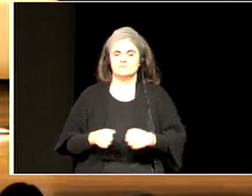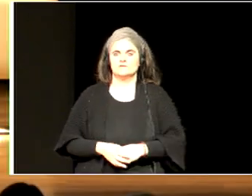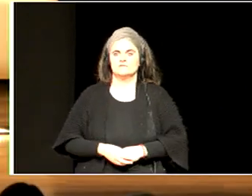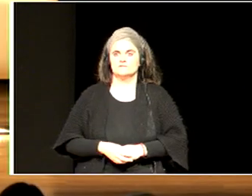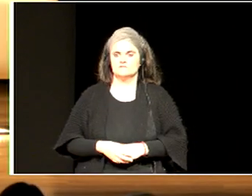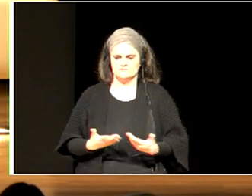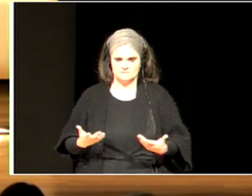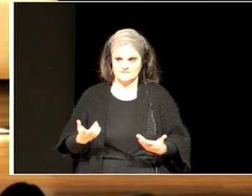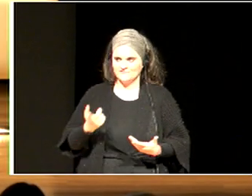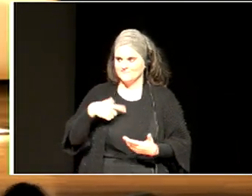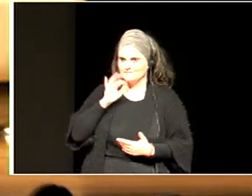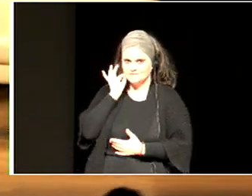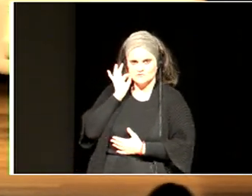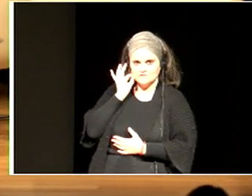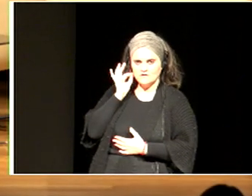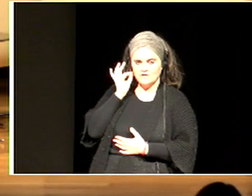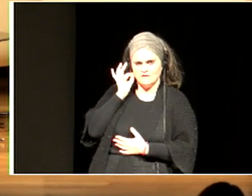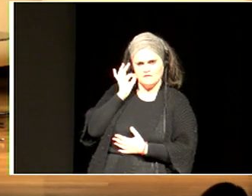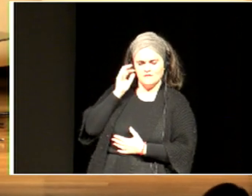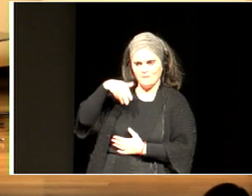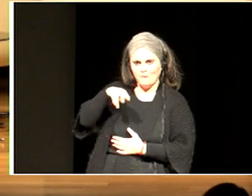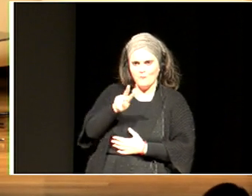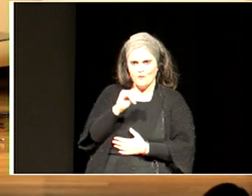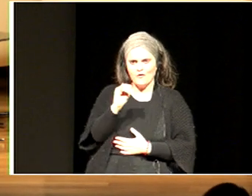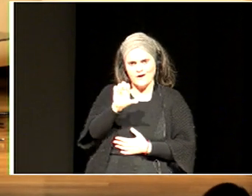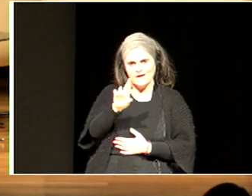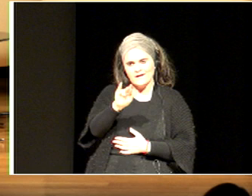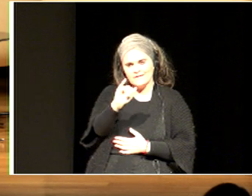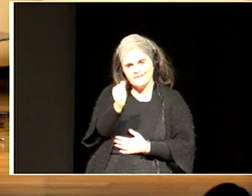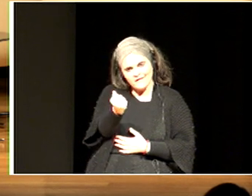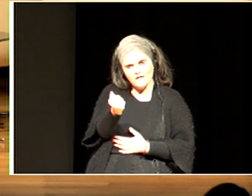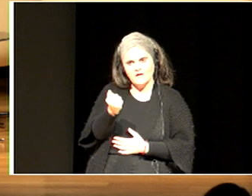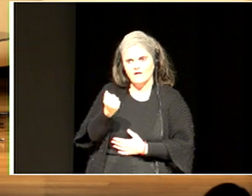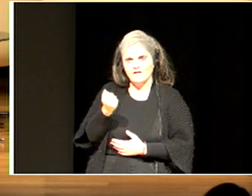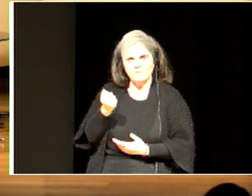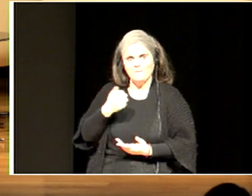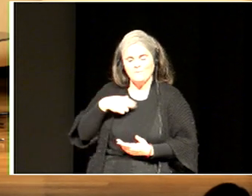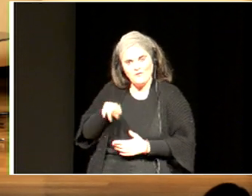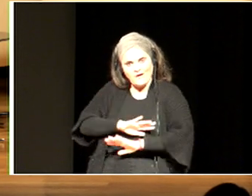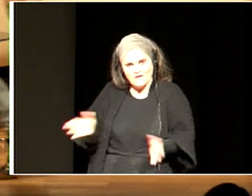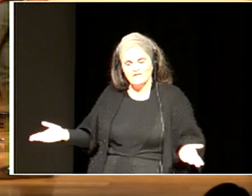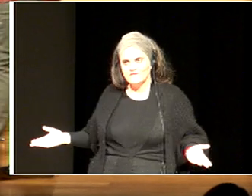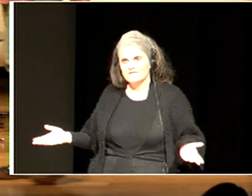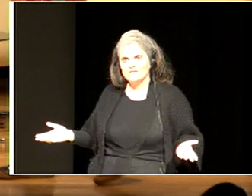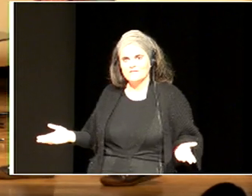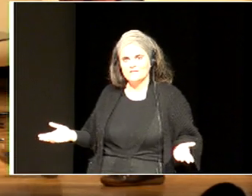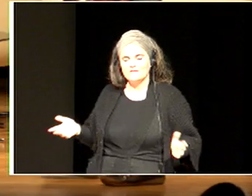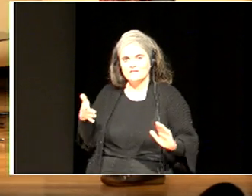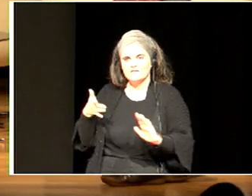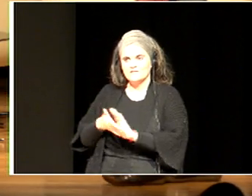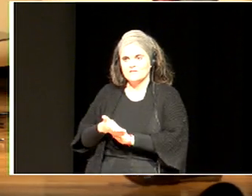y nosotras mujer ya no existe no tenemos virtudes según el diccionario de la real academia